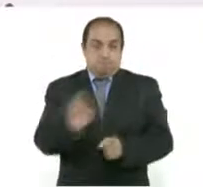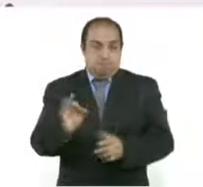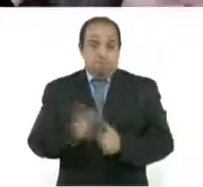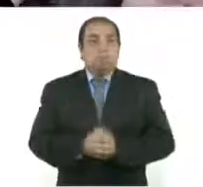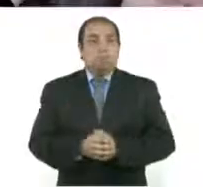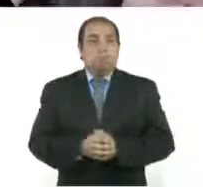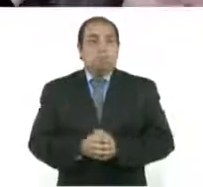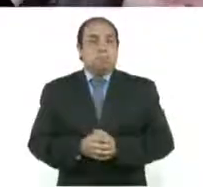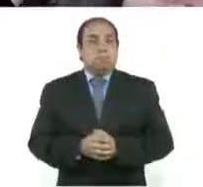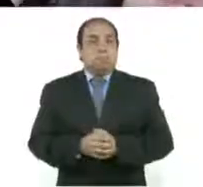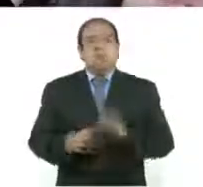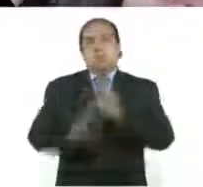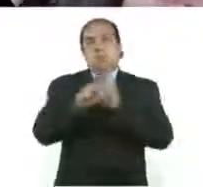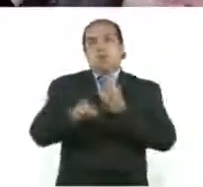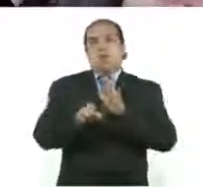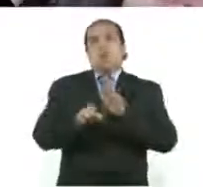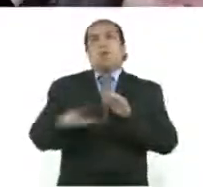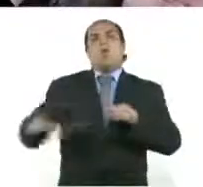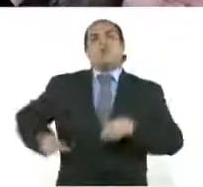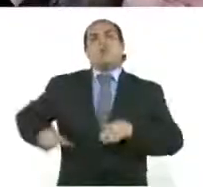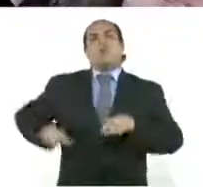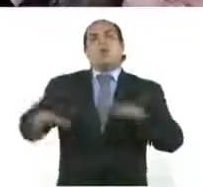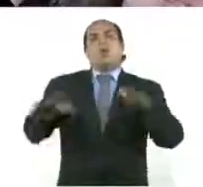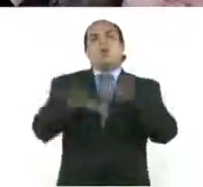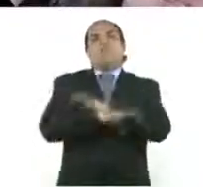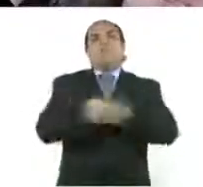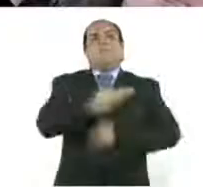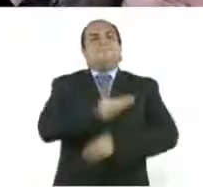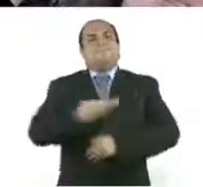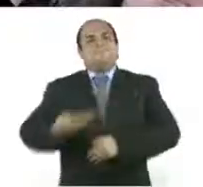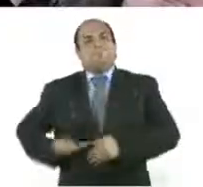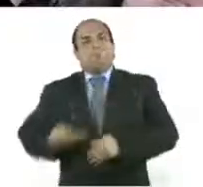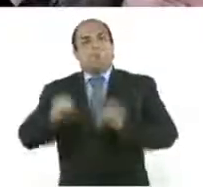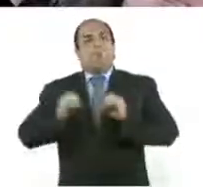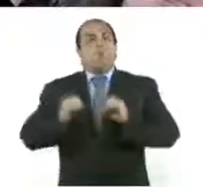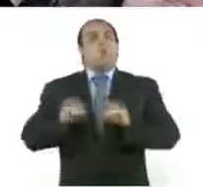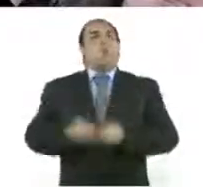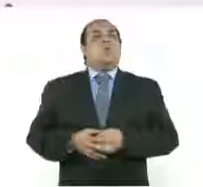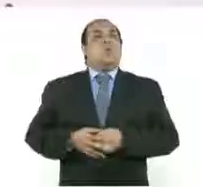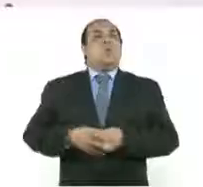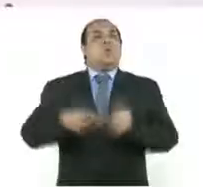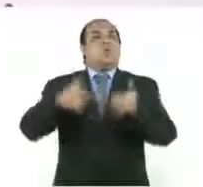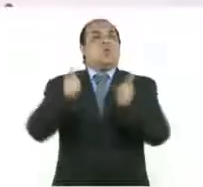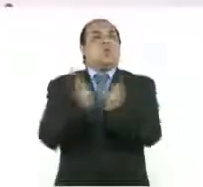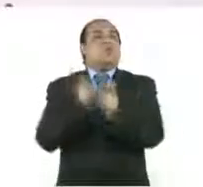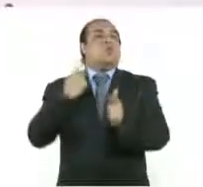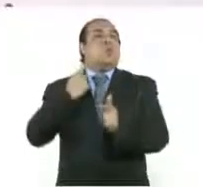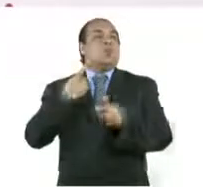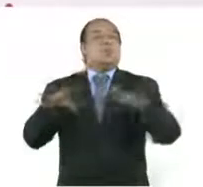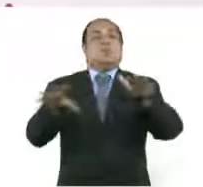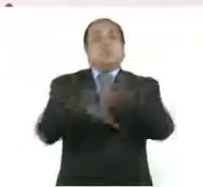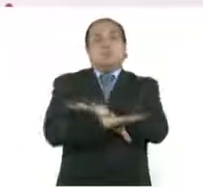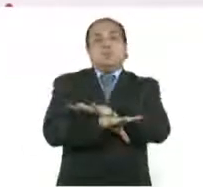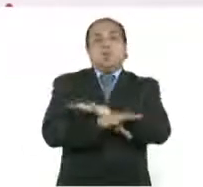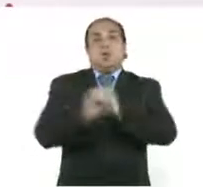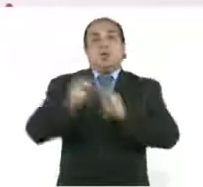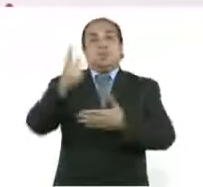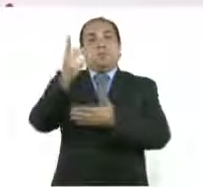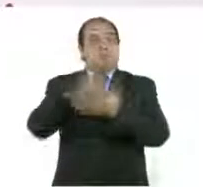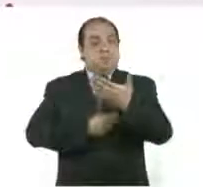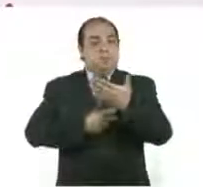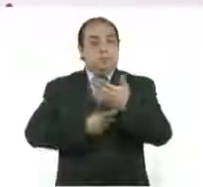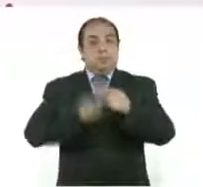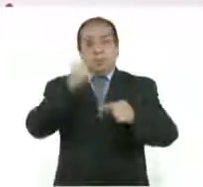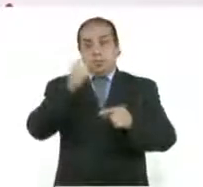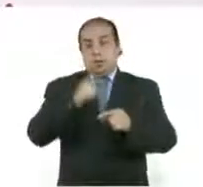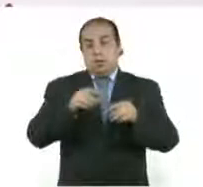Cuando cambie el gobierno, cuando cambie el partido, cuando cambien los programas, esta